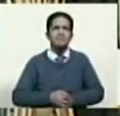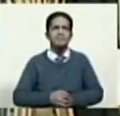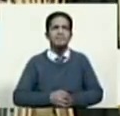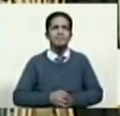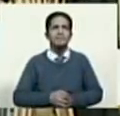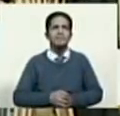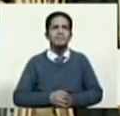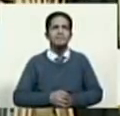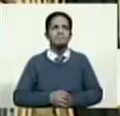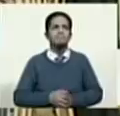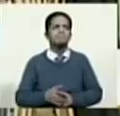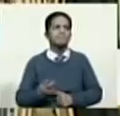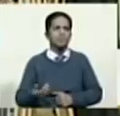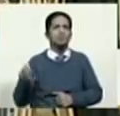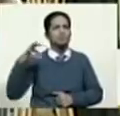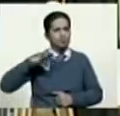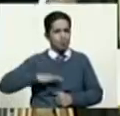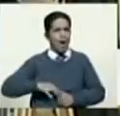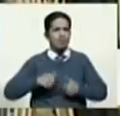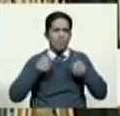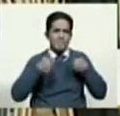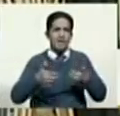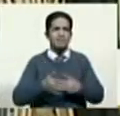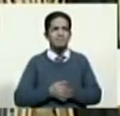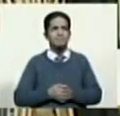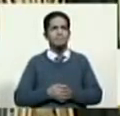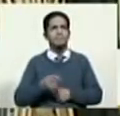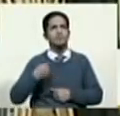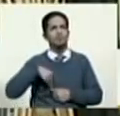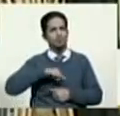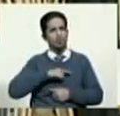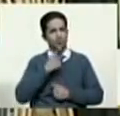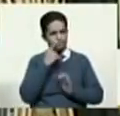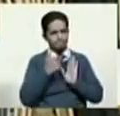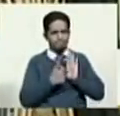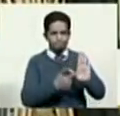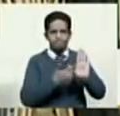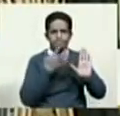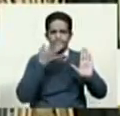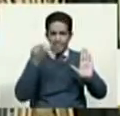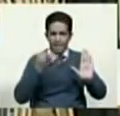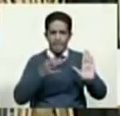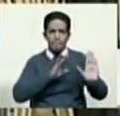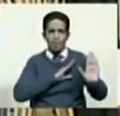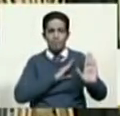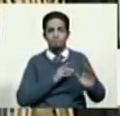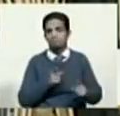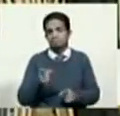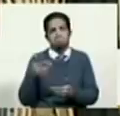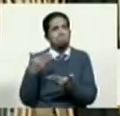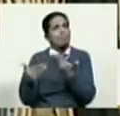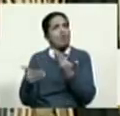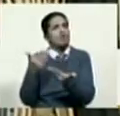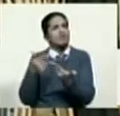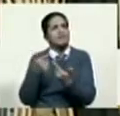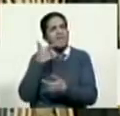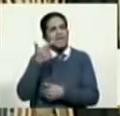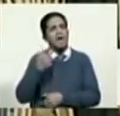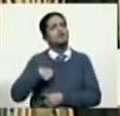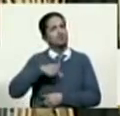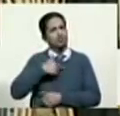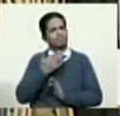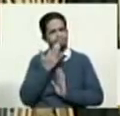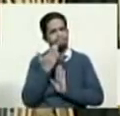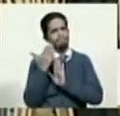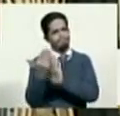ingresos dignos? Nosotros vamos a enfrentar con nuestra verdad. Digan lo que digan, nos vamos a plantar contra nuestra